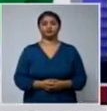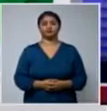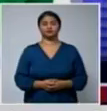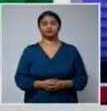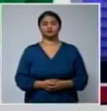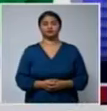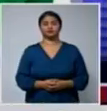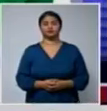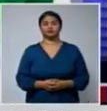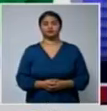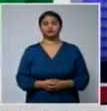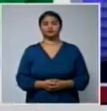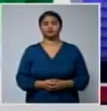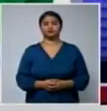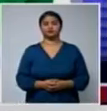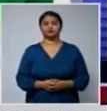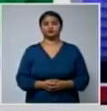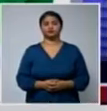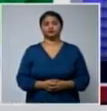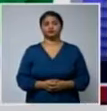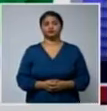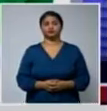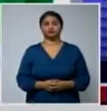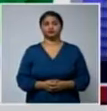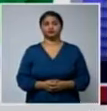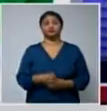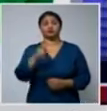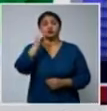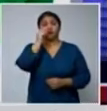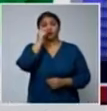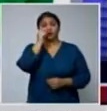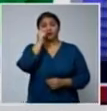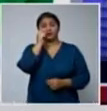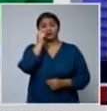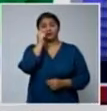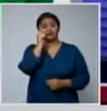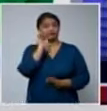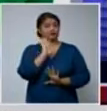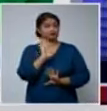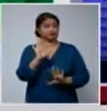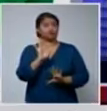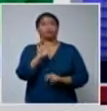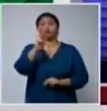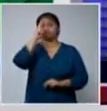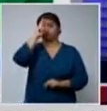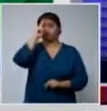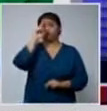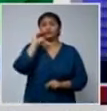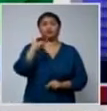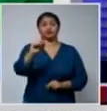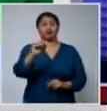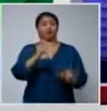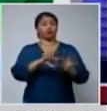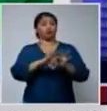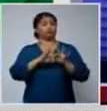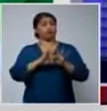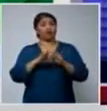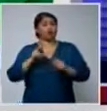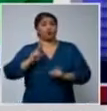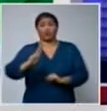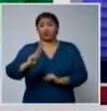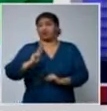complicaciones en el hospital, en la sala de terapia, y lamentablemente hace un